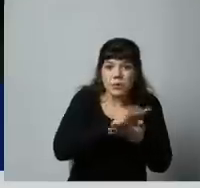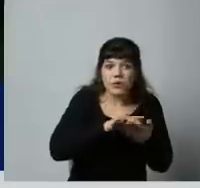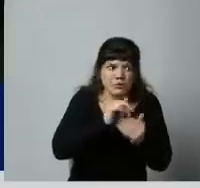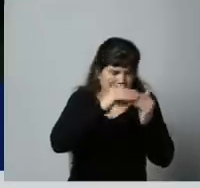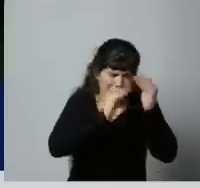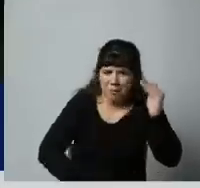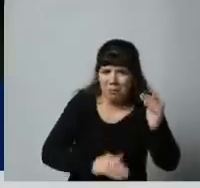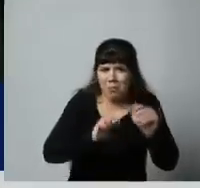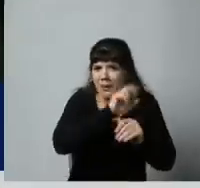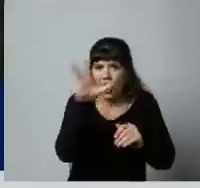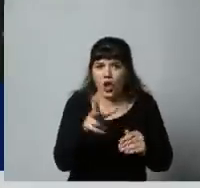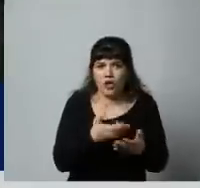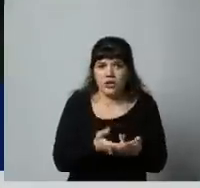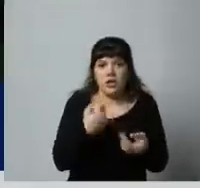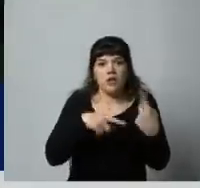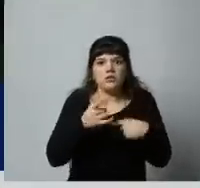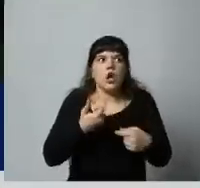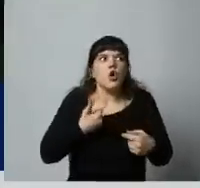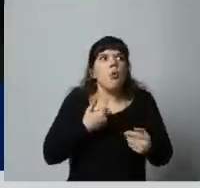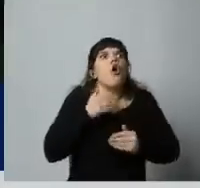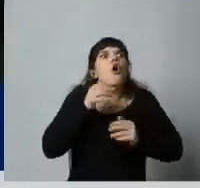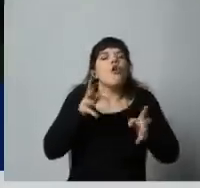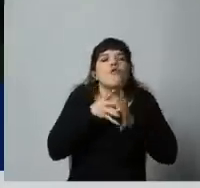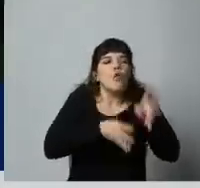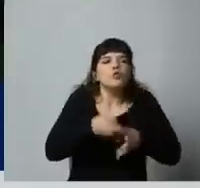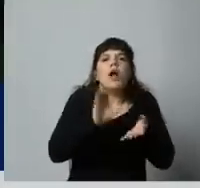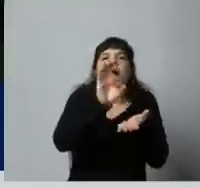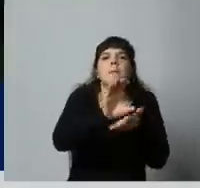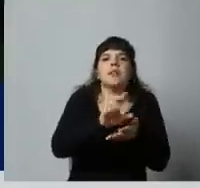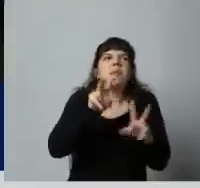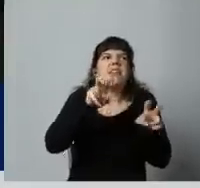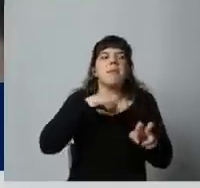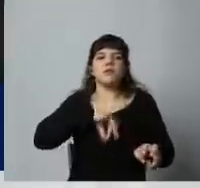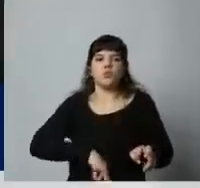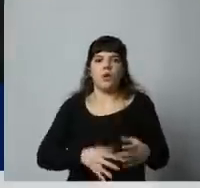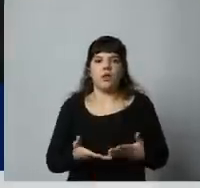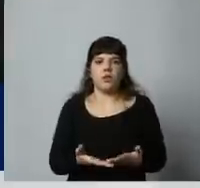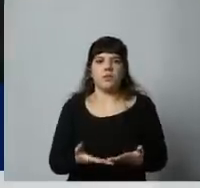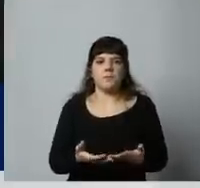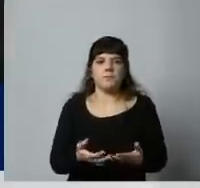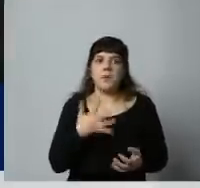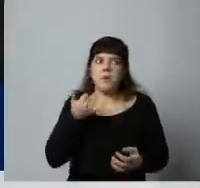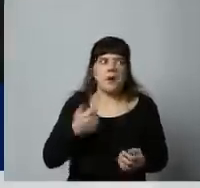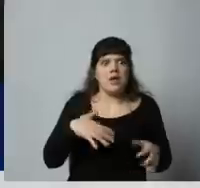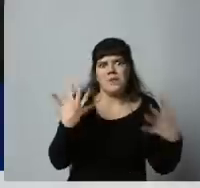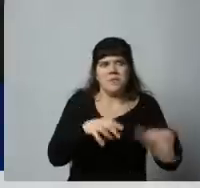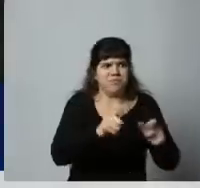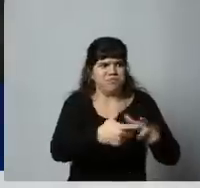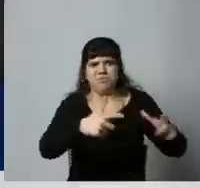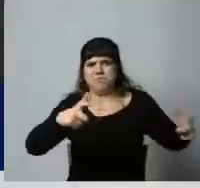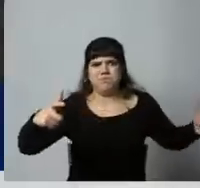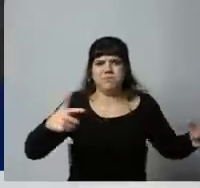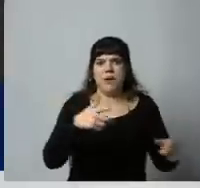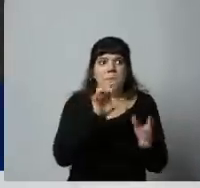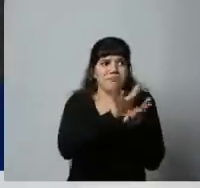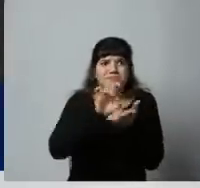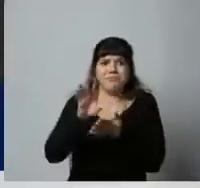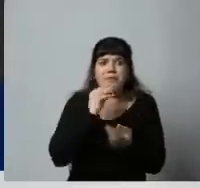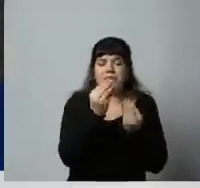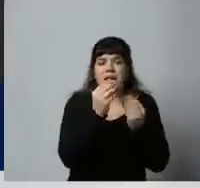problema es de cómo funciona el capitalismo a la hora de definir el salario si hay una enorme masa de desocupado Lamentablemente las